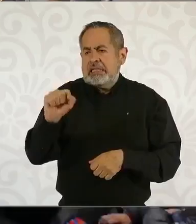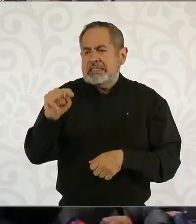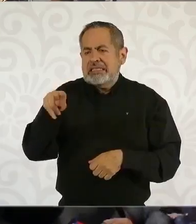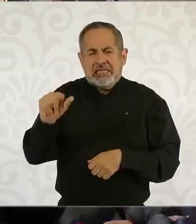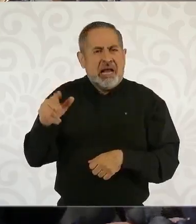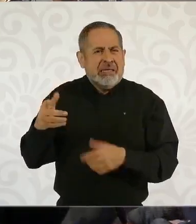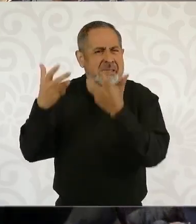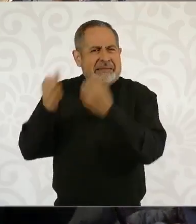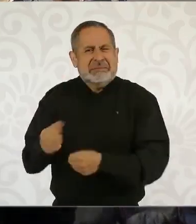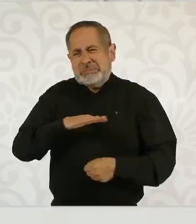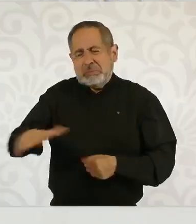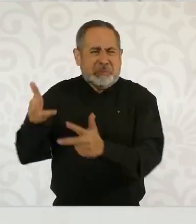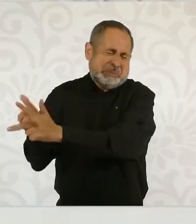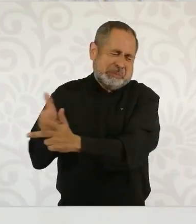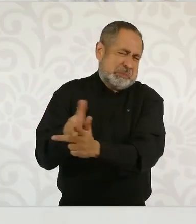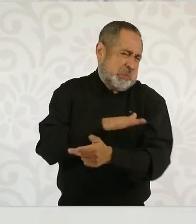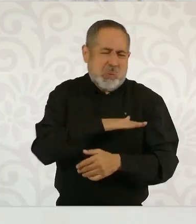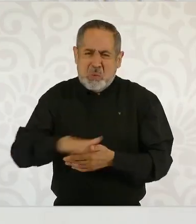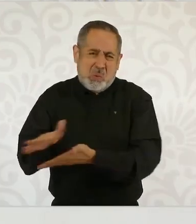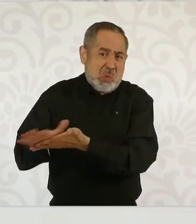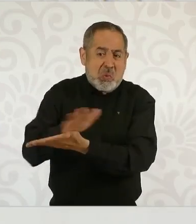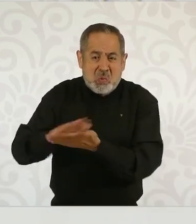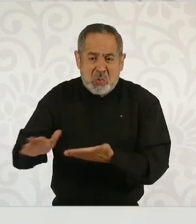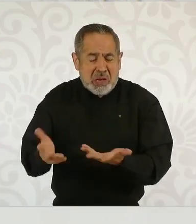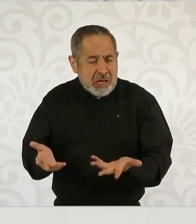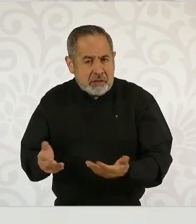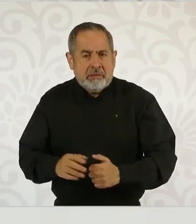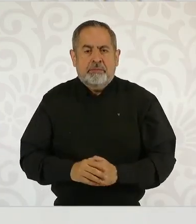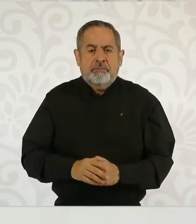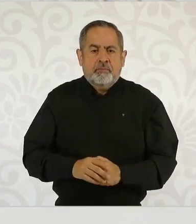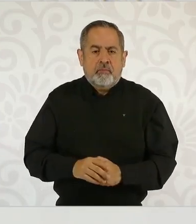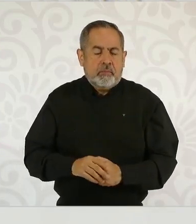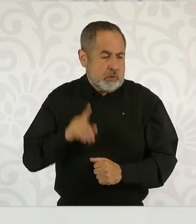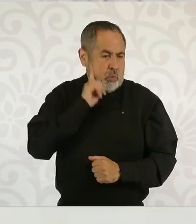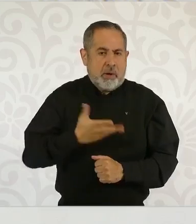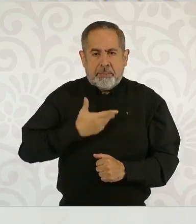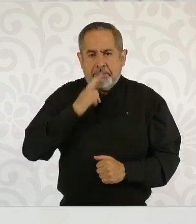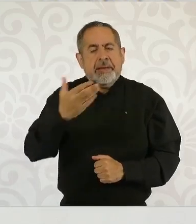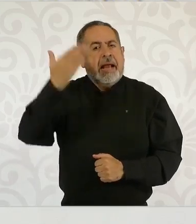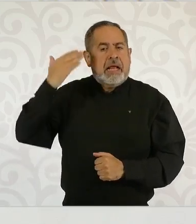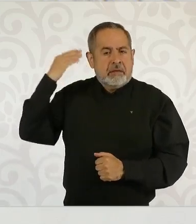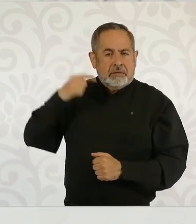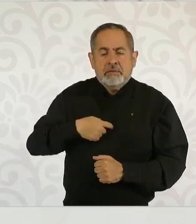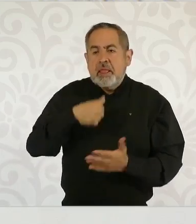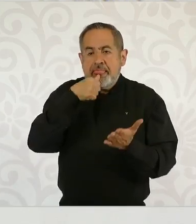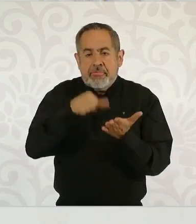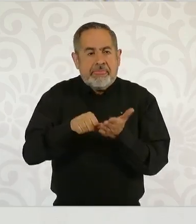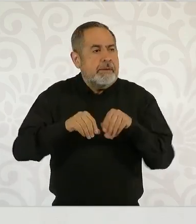genocidio. Hace cerca de, no sé, varios años, yo publiqué una carta en La